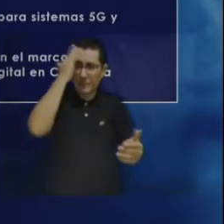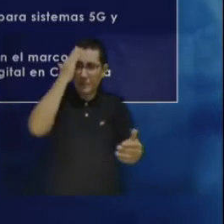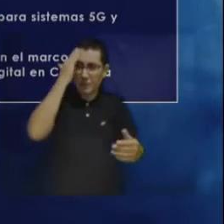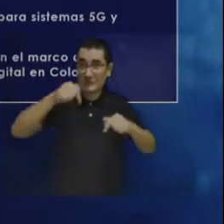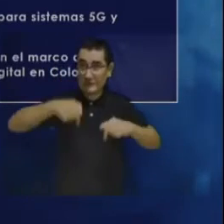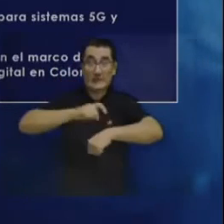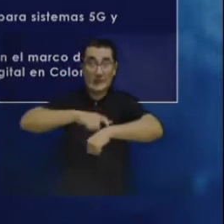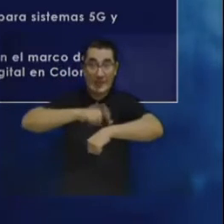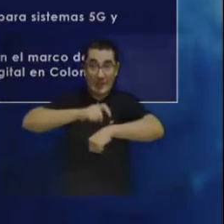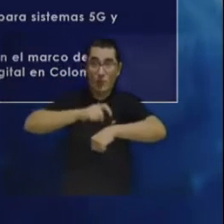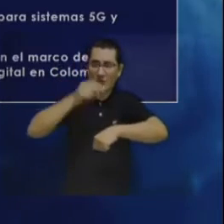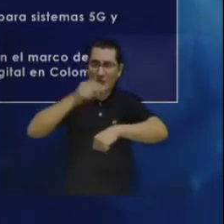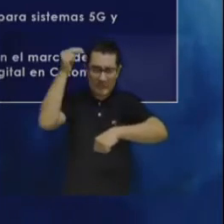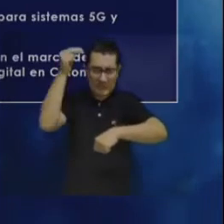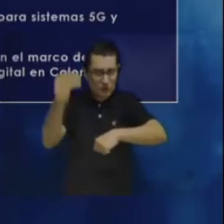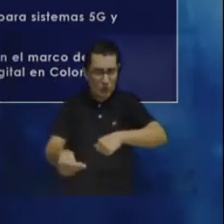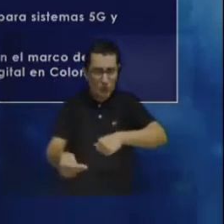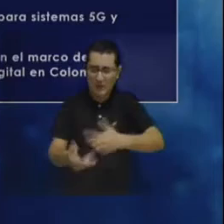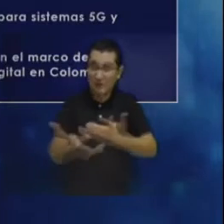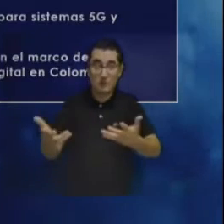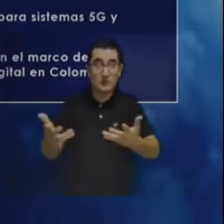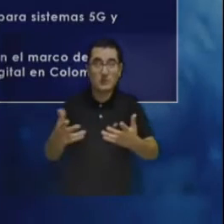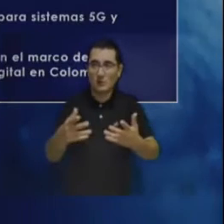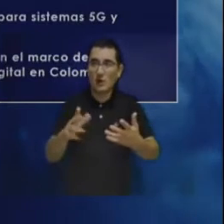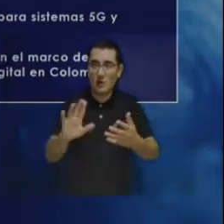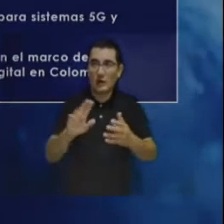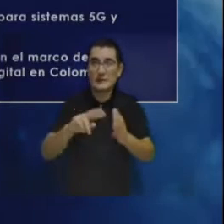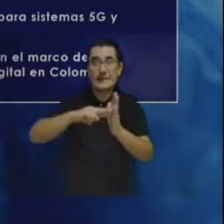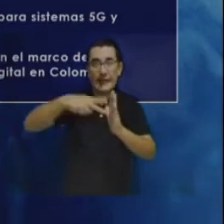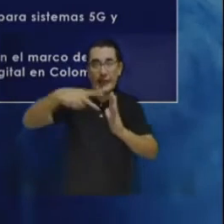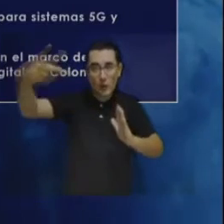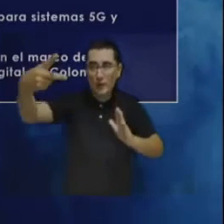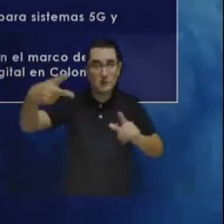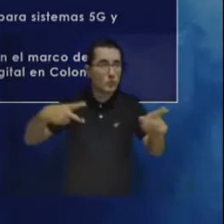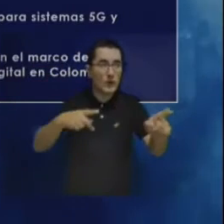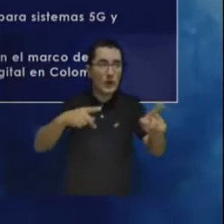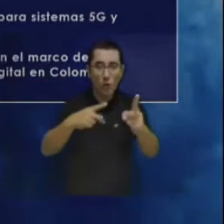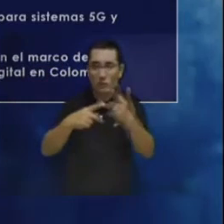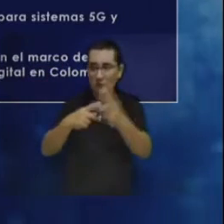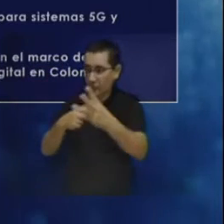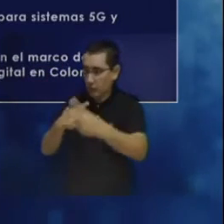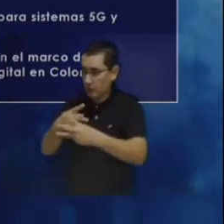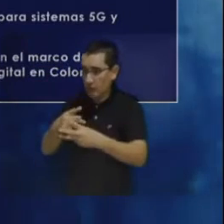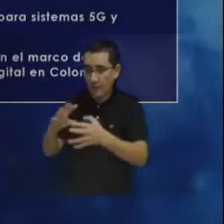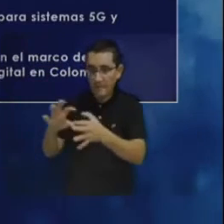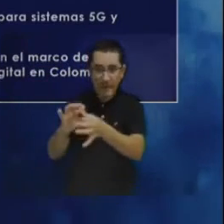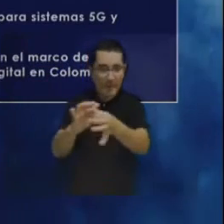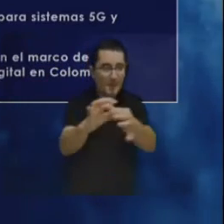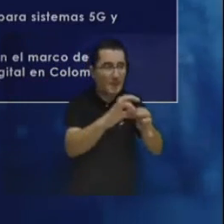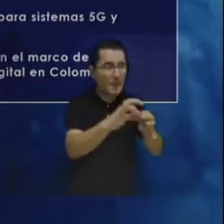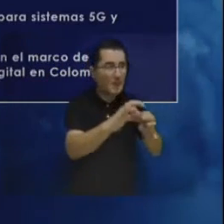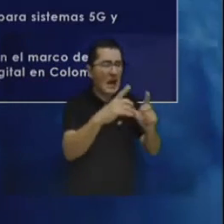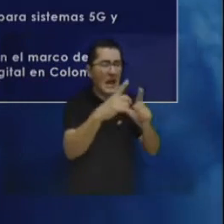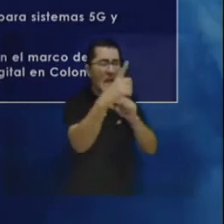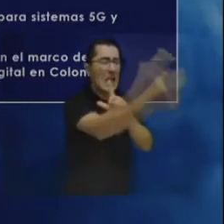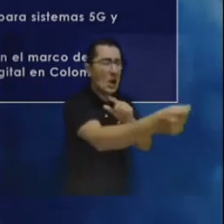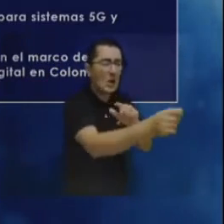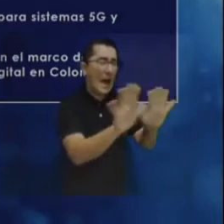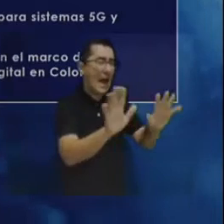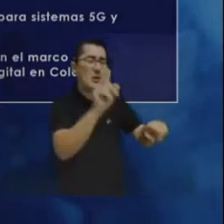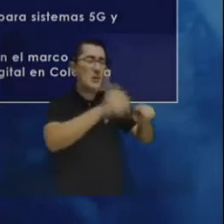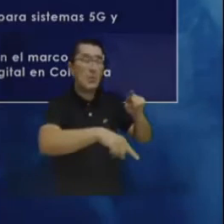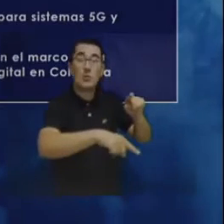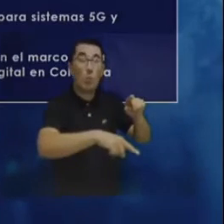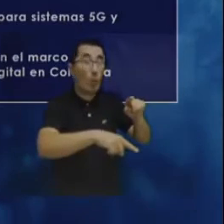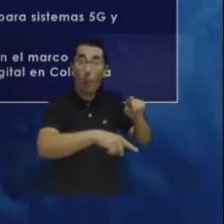múltiples tecnologías que permiten, hoy más que nunca, eliminar las brechas entre lo rural y lo urbano. Vimos cómo el